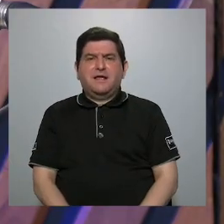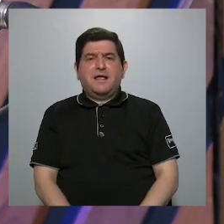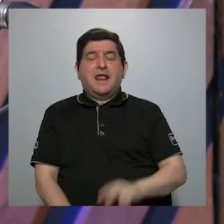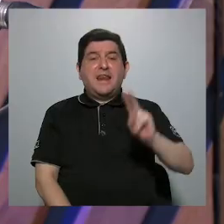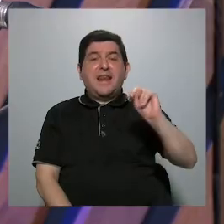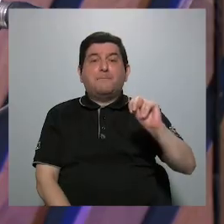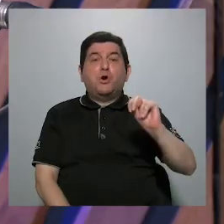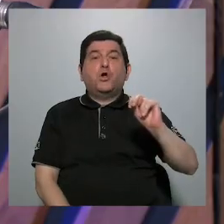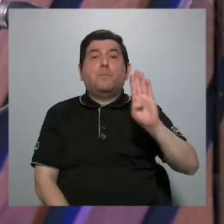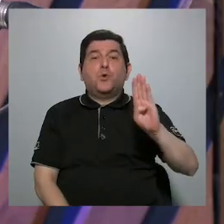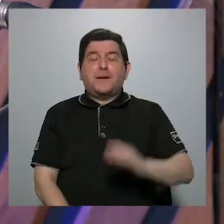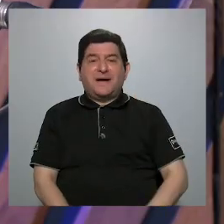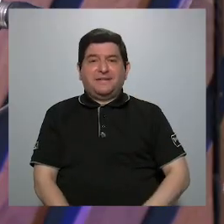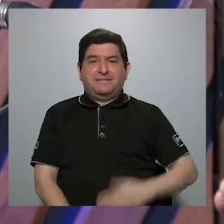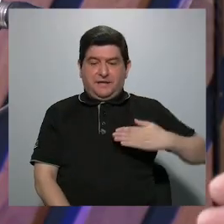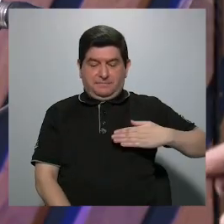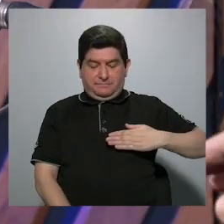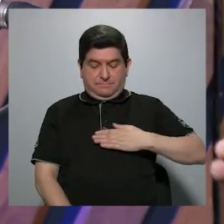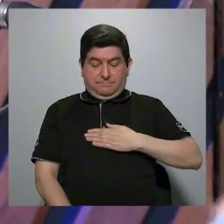Napoleón Bonaparte